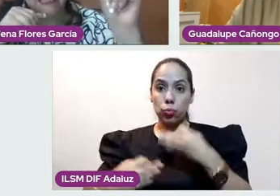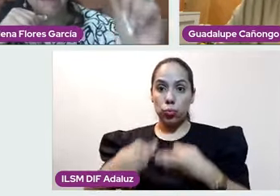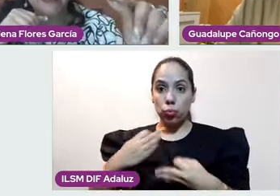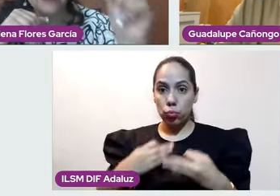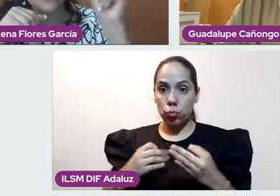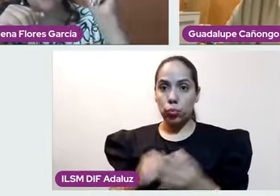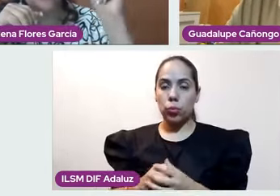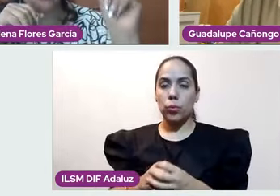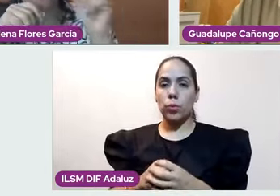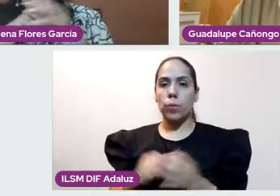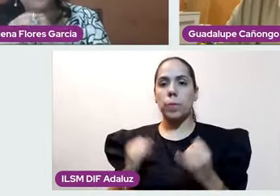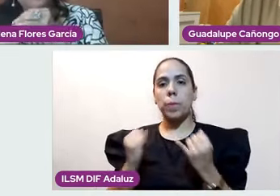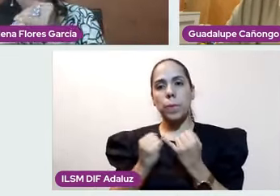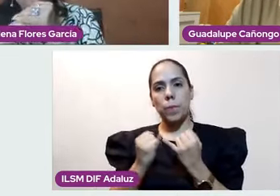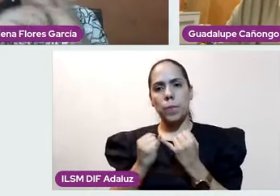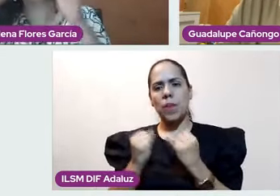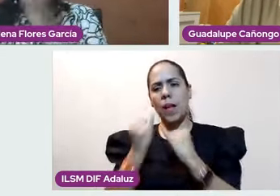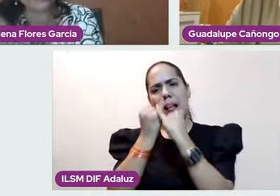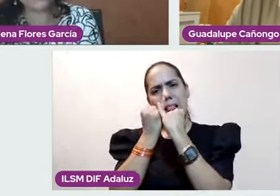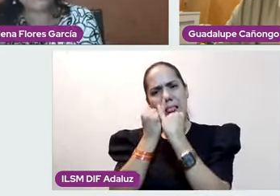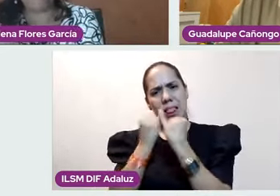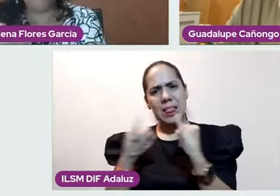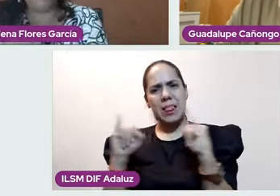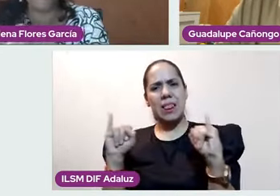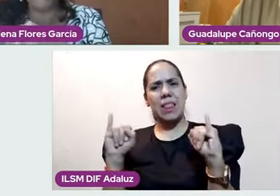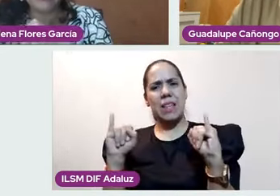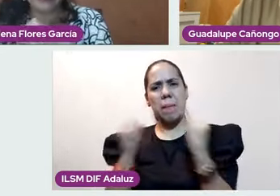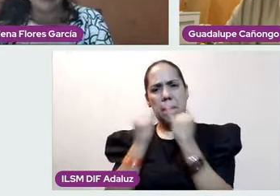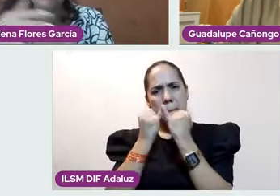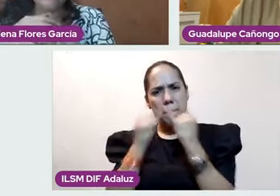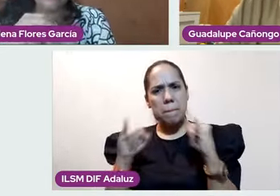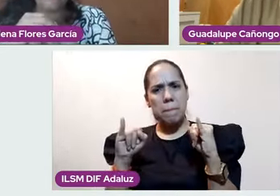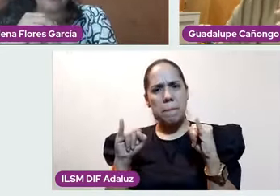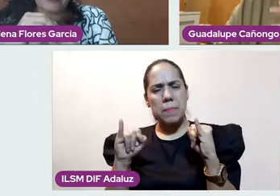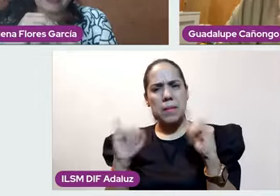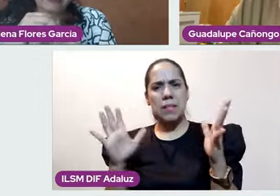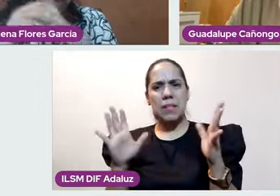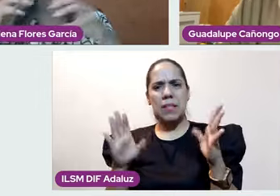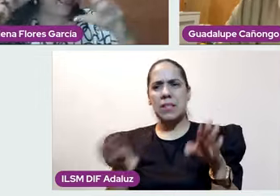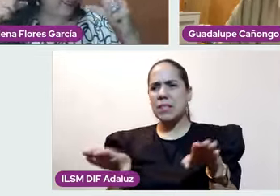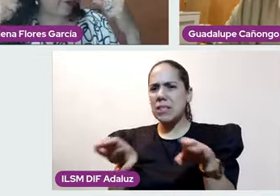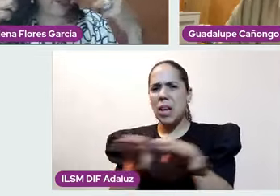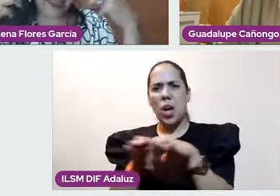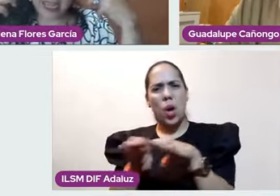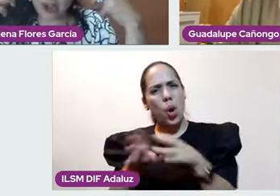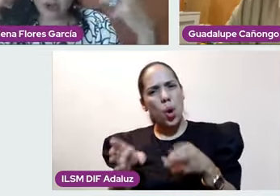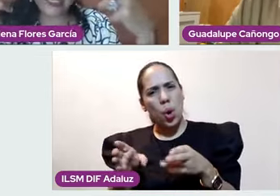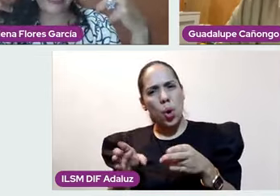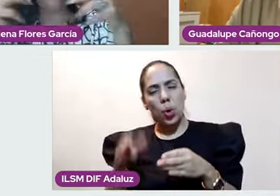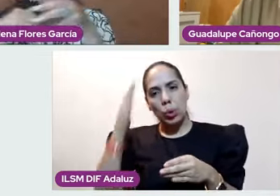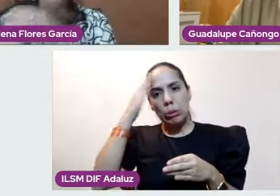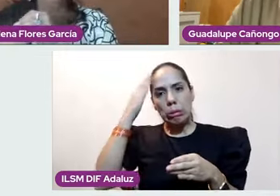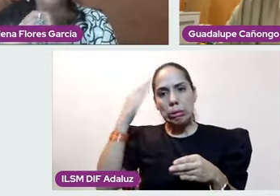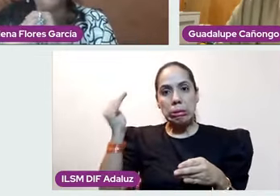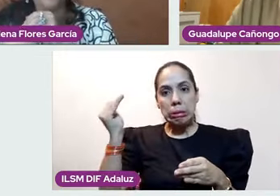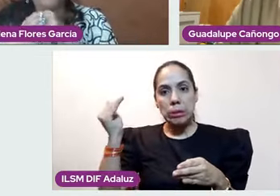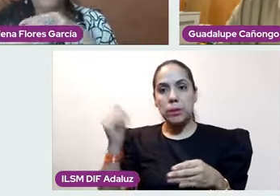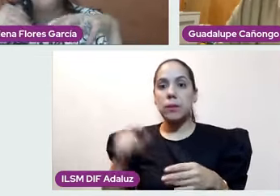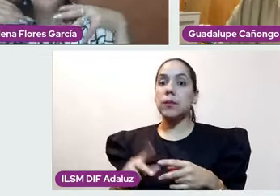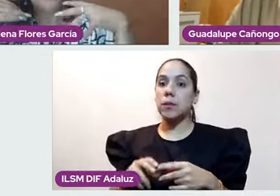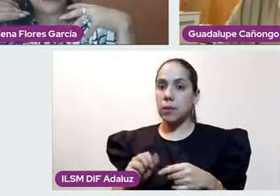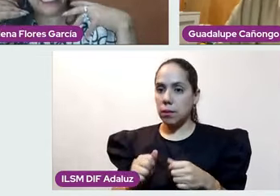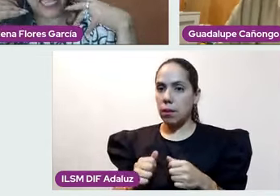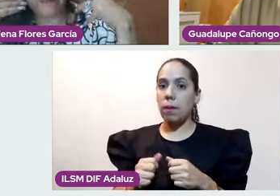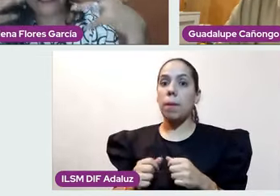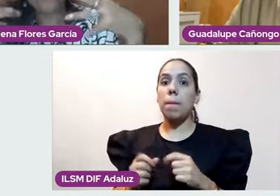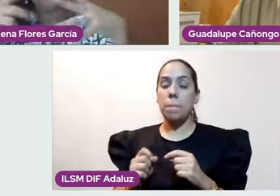tema independencia o interdependencia y autonomía. Creo que, híjole, lo resalto mucho